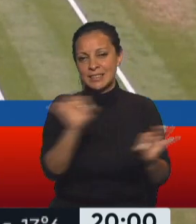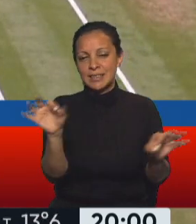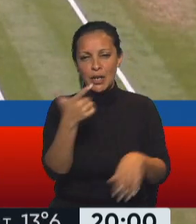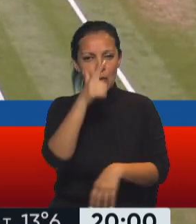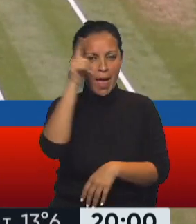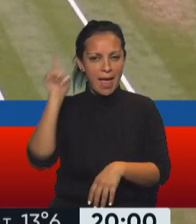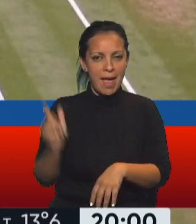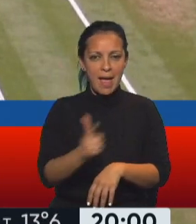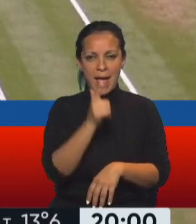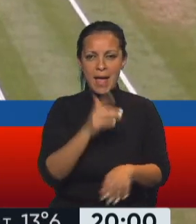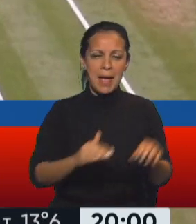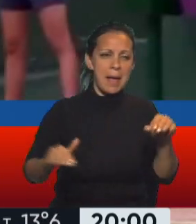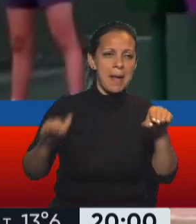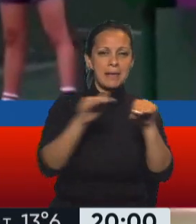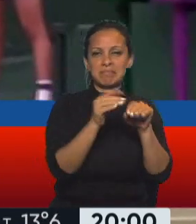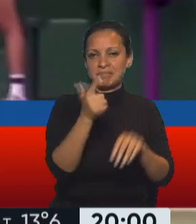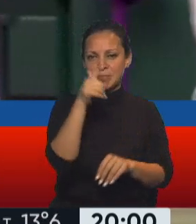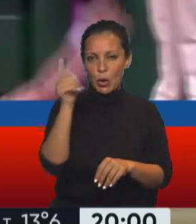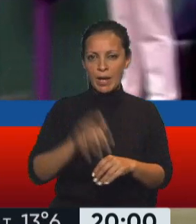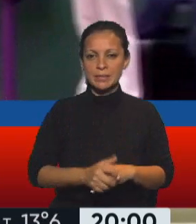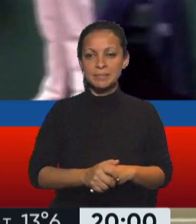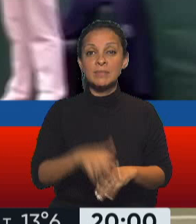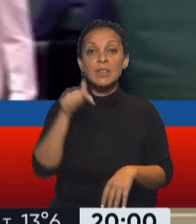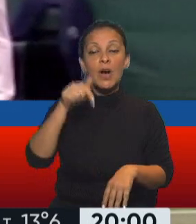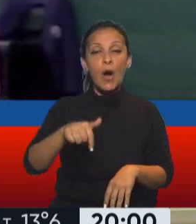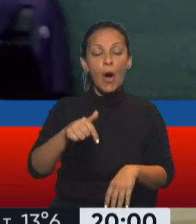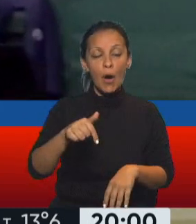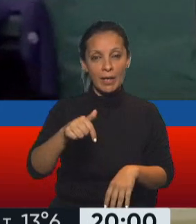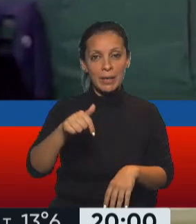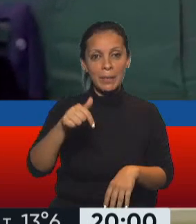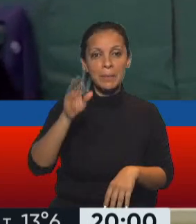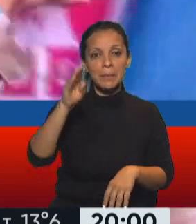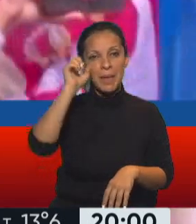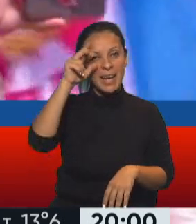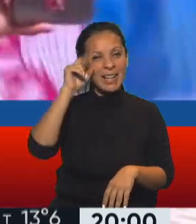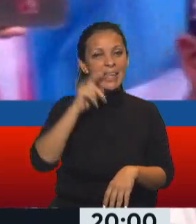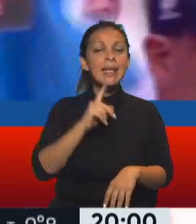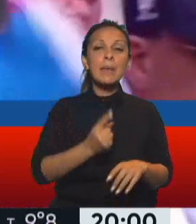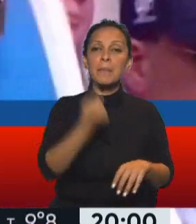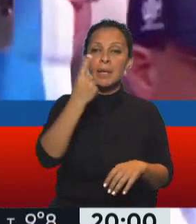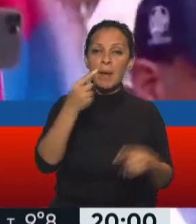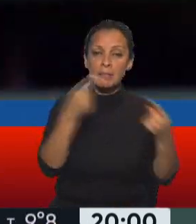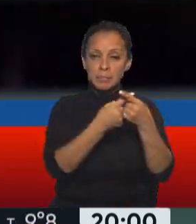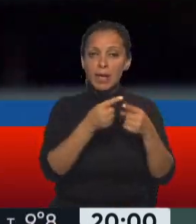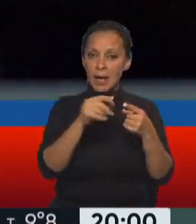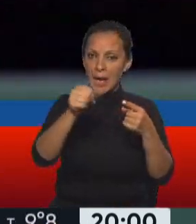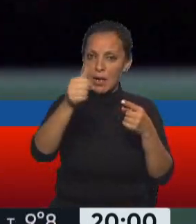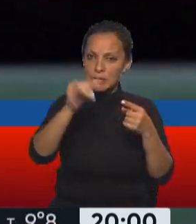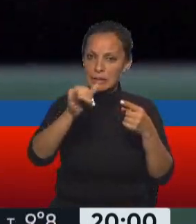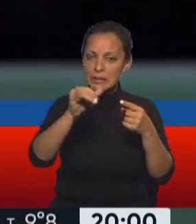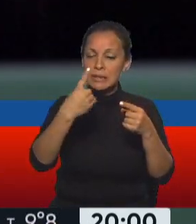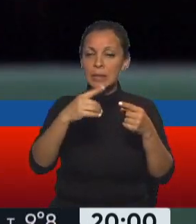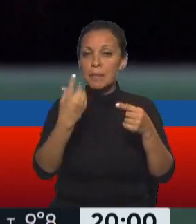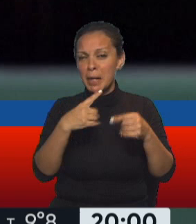asomando, que le pueda hacer sombra. Y hoy Matteo Berrettini le ganó el primer set, pero es muy difícil, porque lo tenía ahí contra las cuerdas.